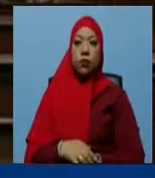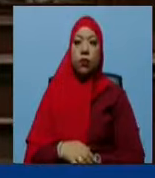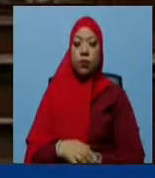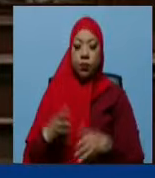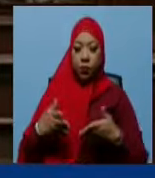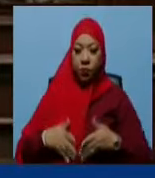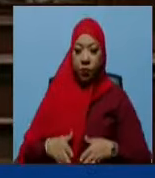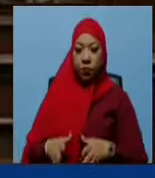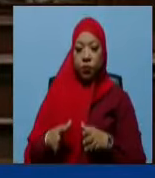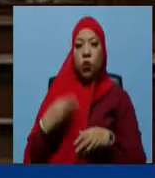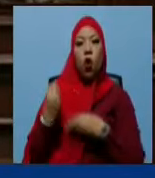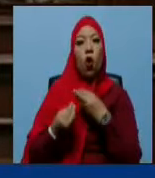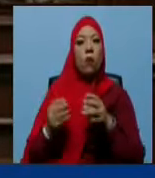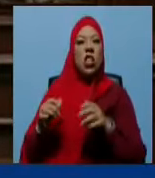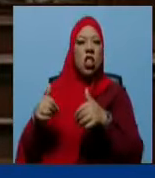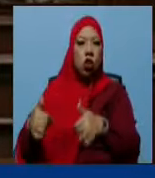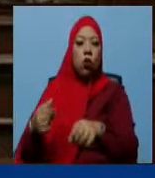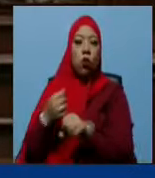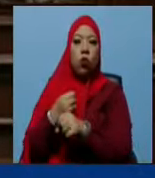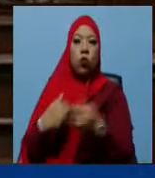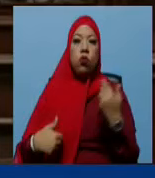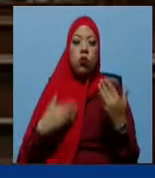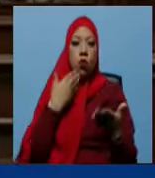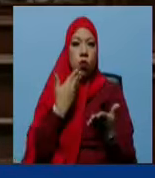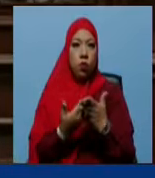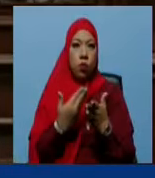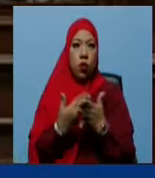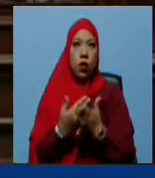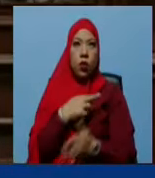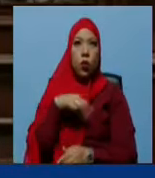nació nuestro proyecto.